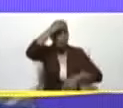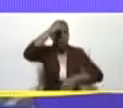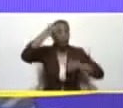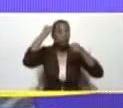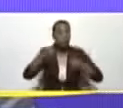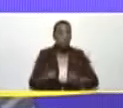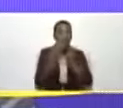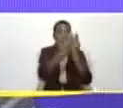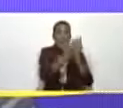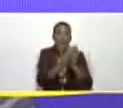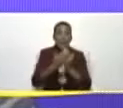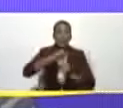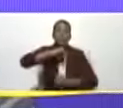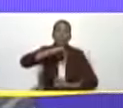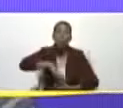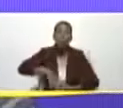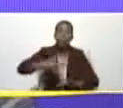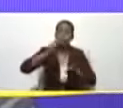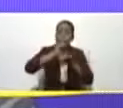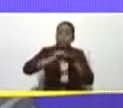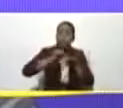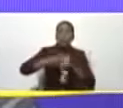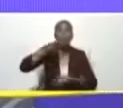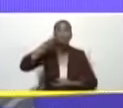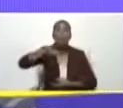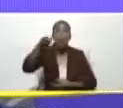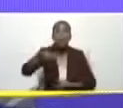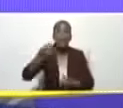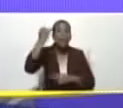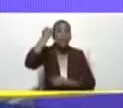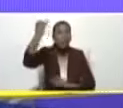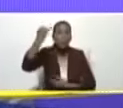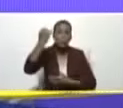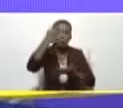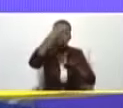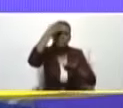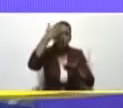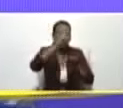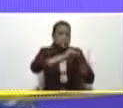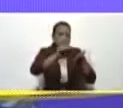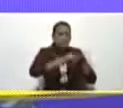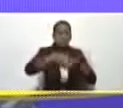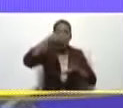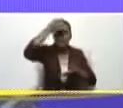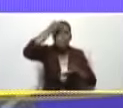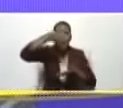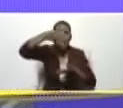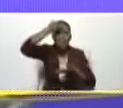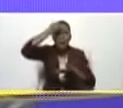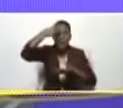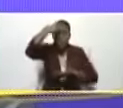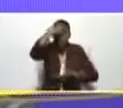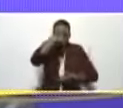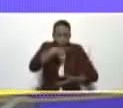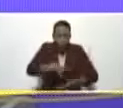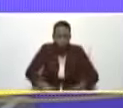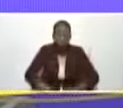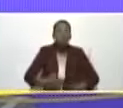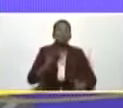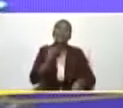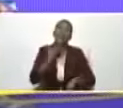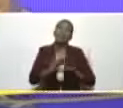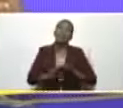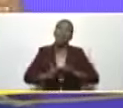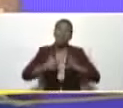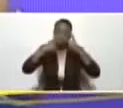formación histórica política ideológica y esa formación así como yo